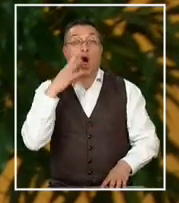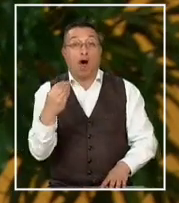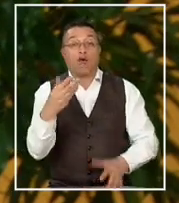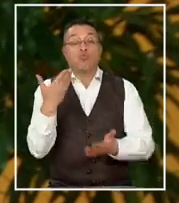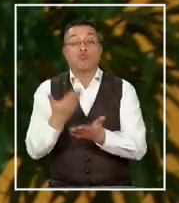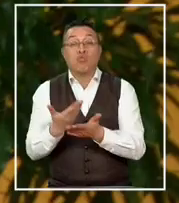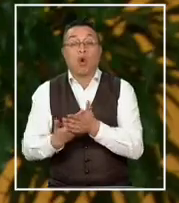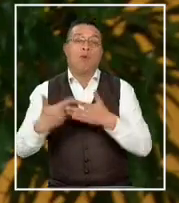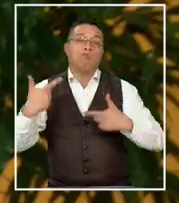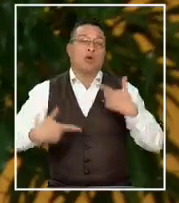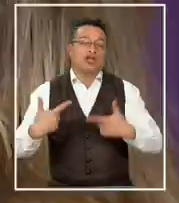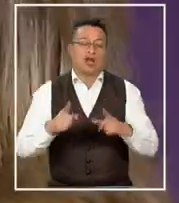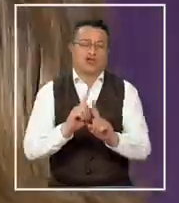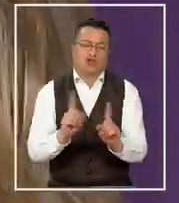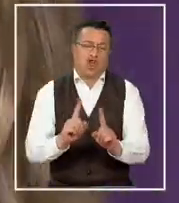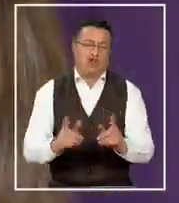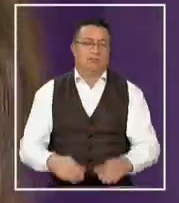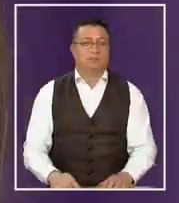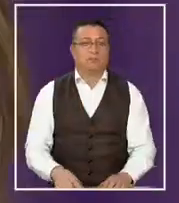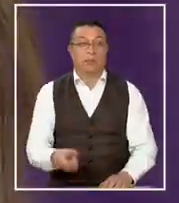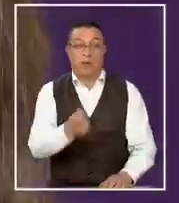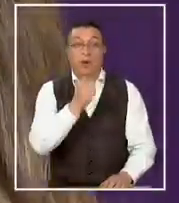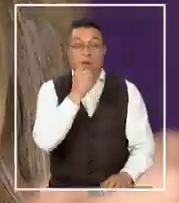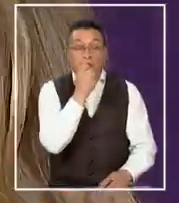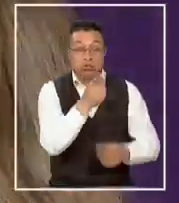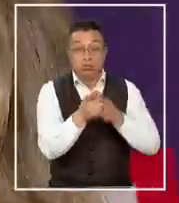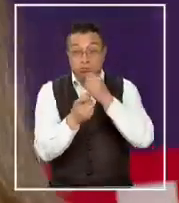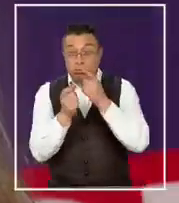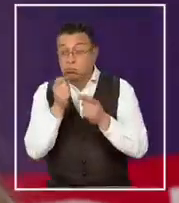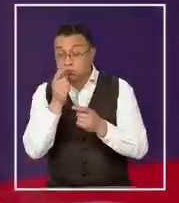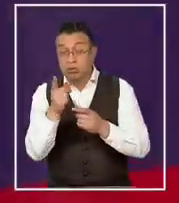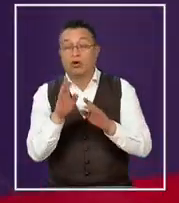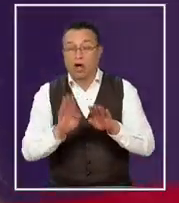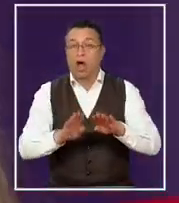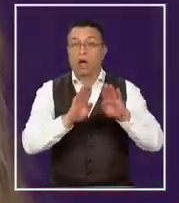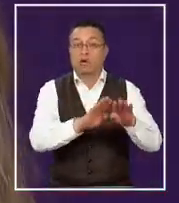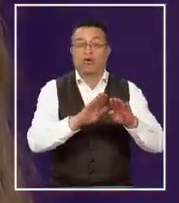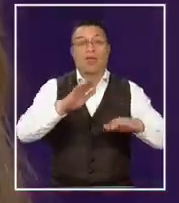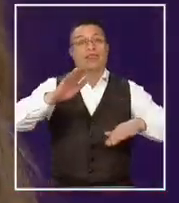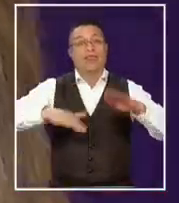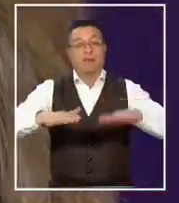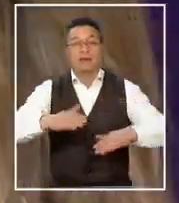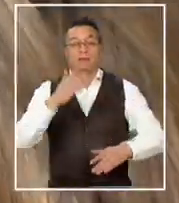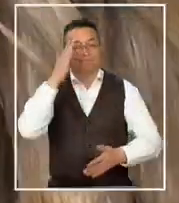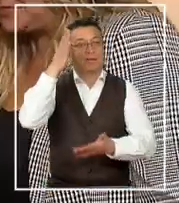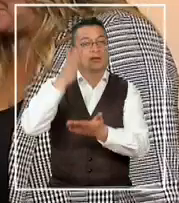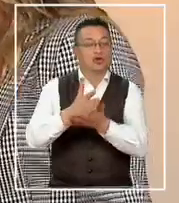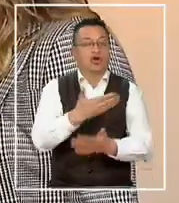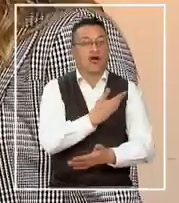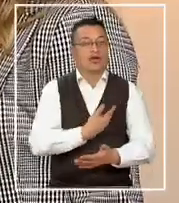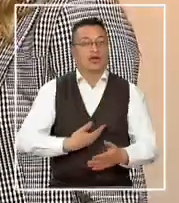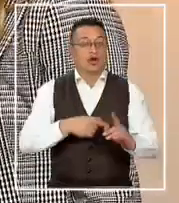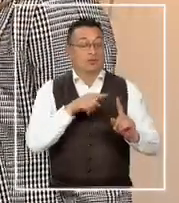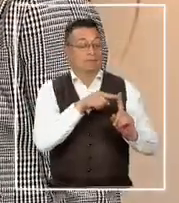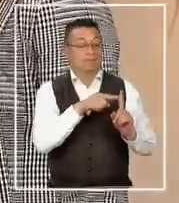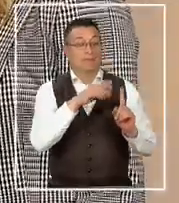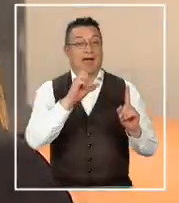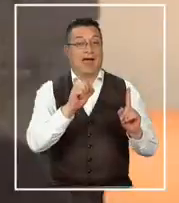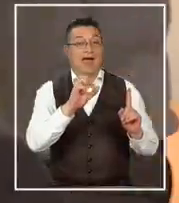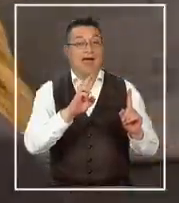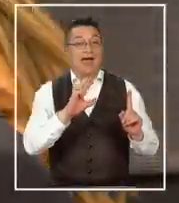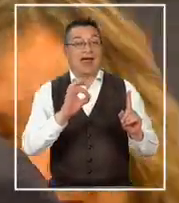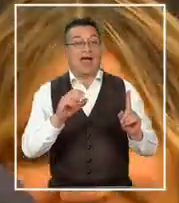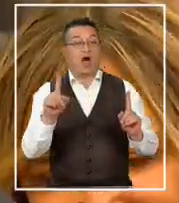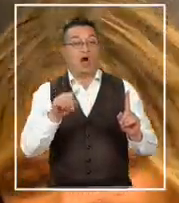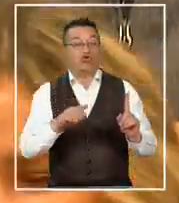utilización política no me parece lo correcto. Acusación cuyos apoyos estarán condicionados a la decisión del gobierno de mantener a Araos en su cargo. La